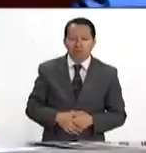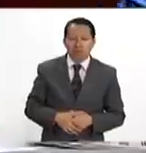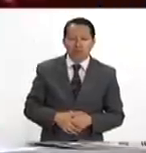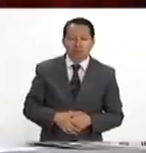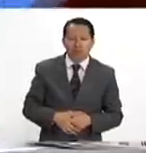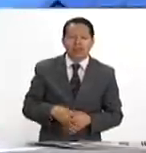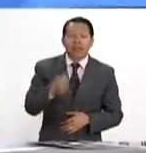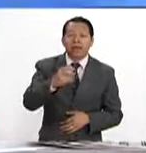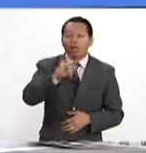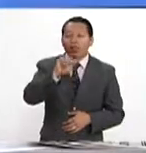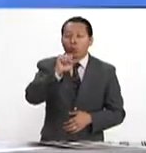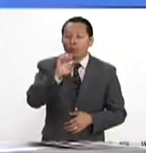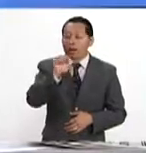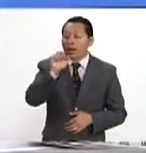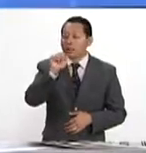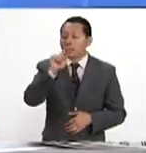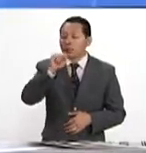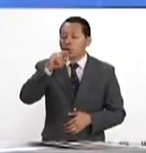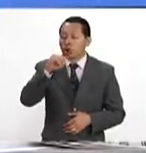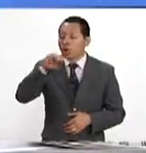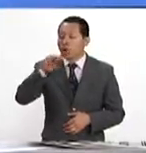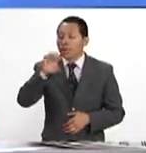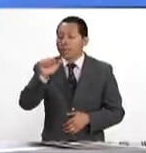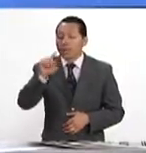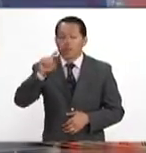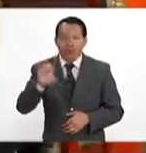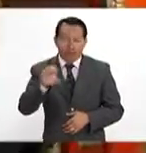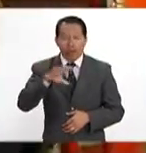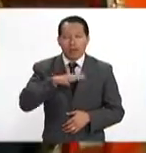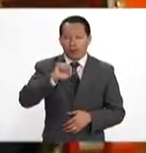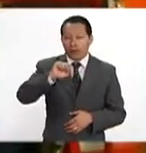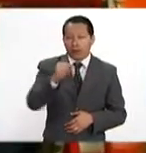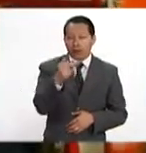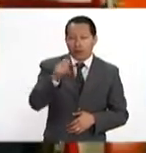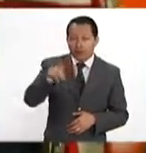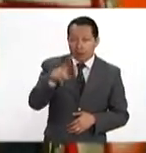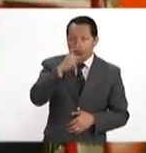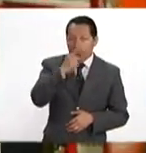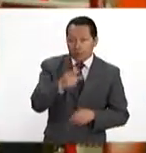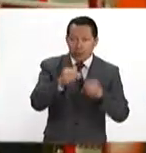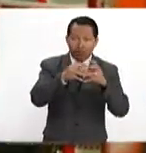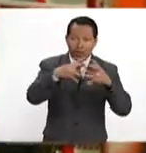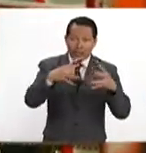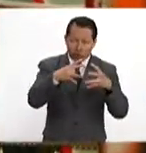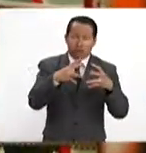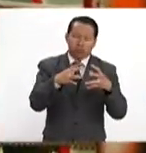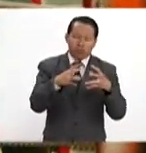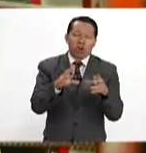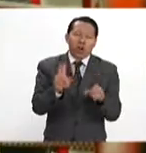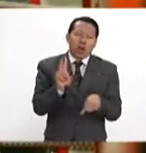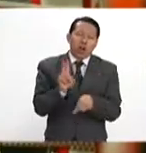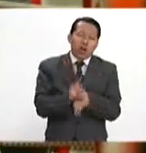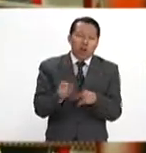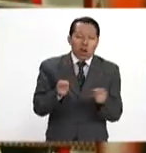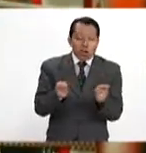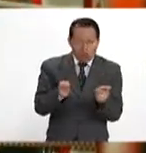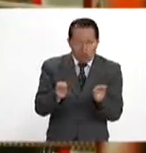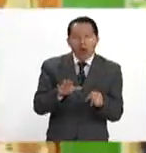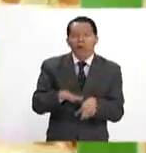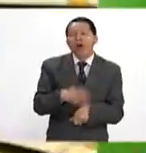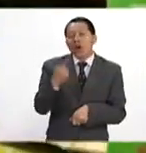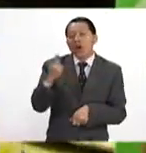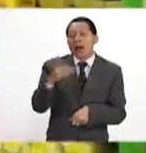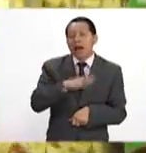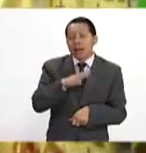A ese respecto, José Antonio Meade, secretario de Hacienda, dijo que la inflación está bien anclada y explicó que este es resultado debido